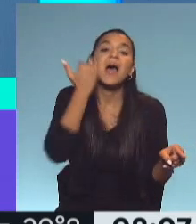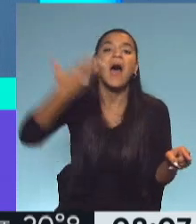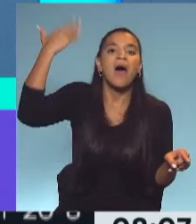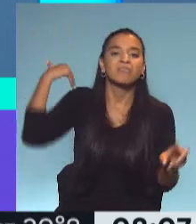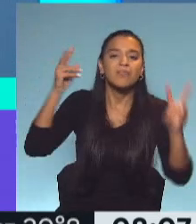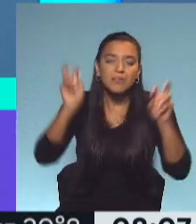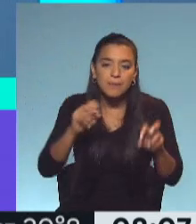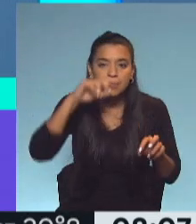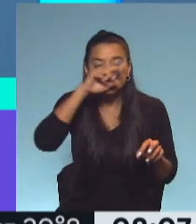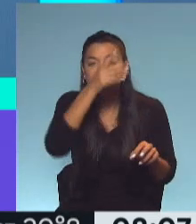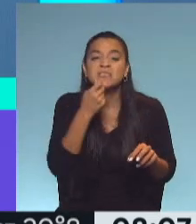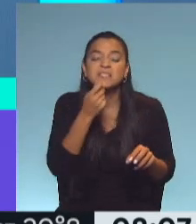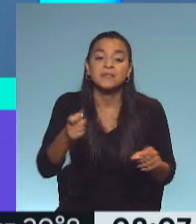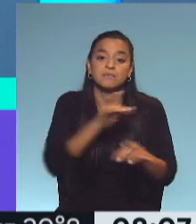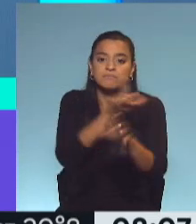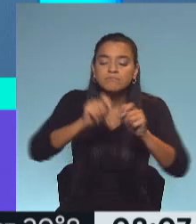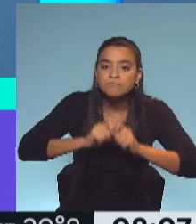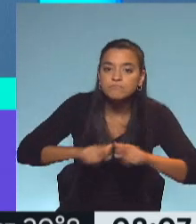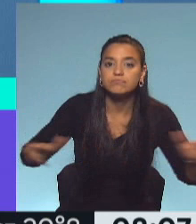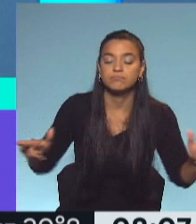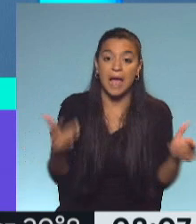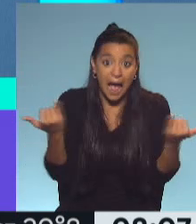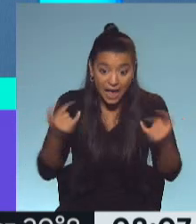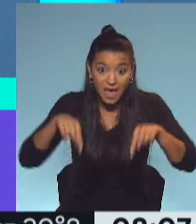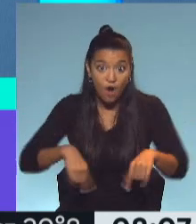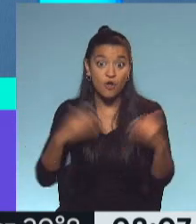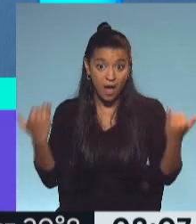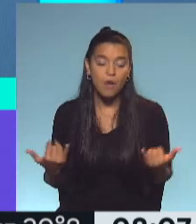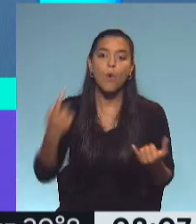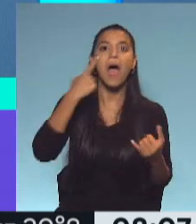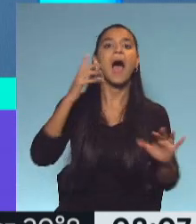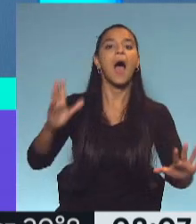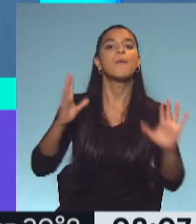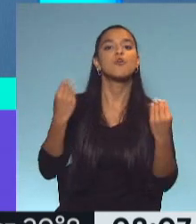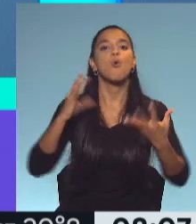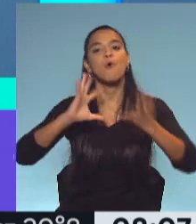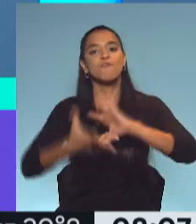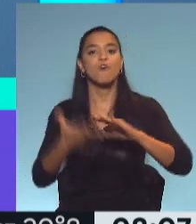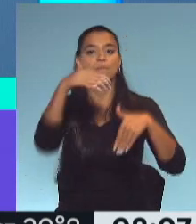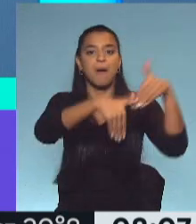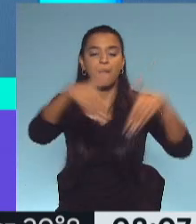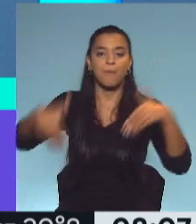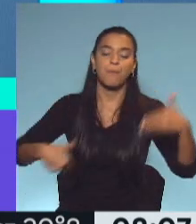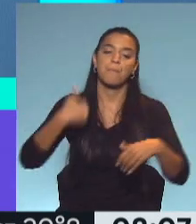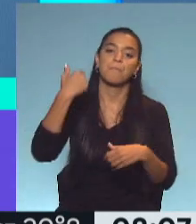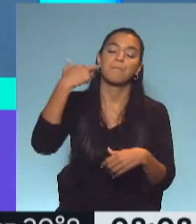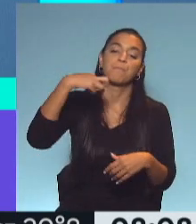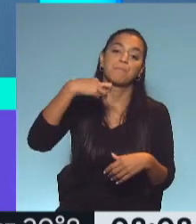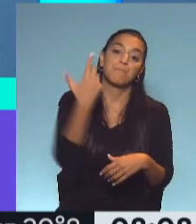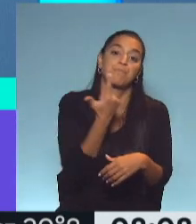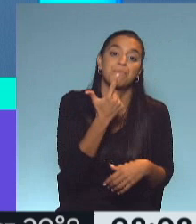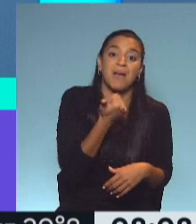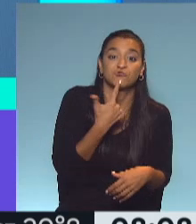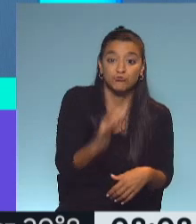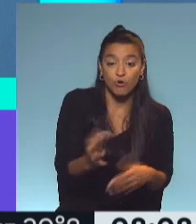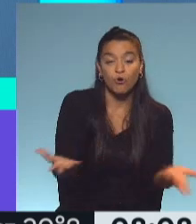de, si hubiera un pico de casos, algo que se está registrando, empezar a analizar de qué manera realizar las primarias. La